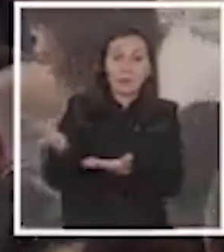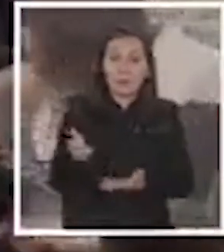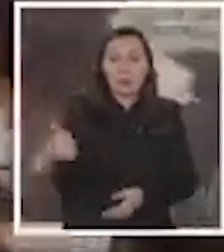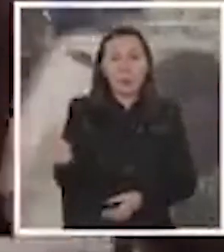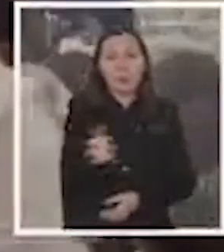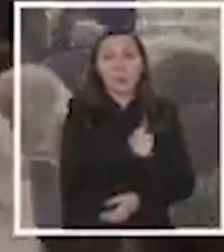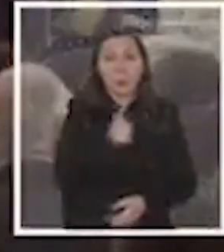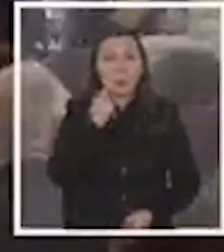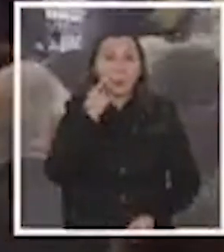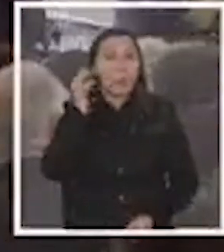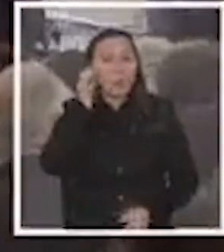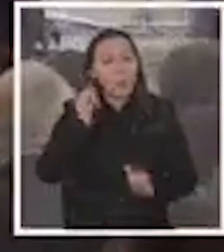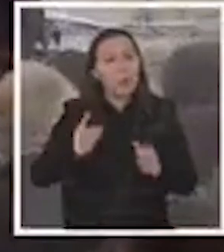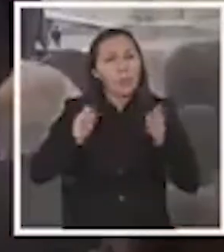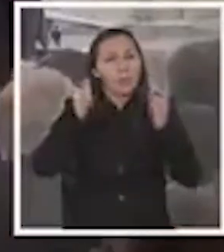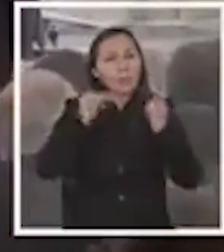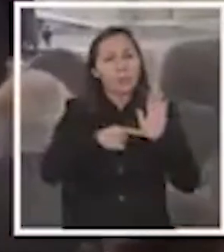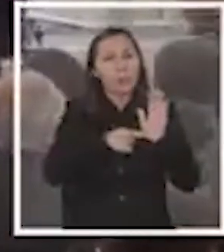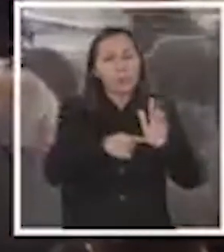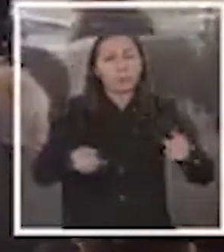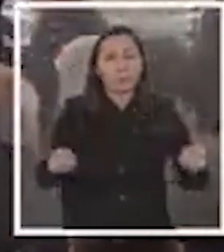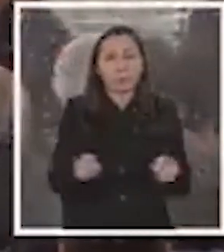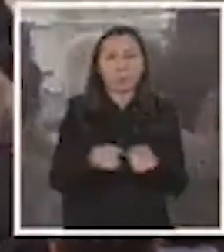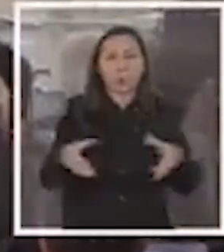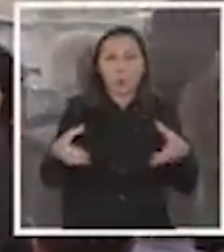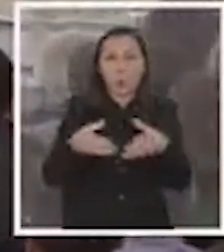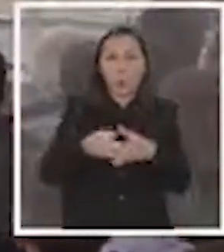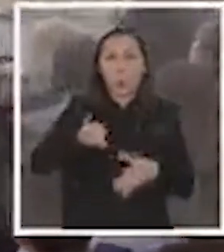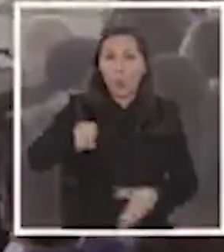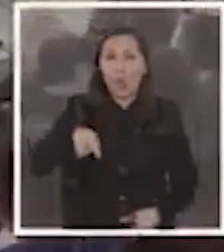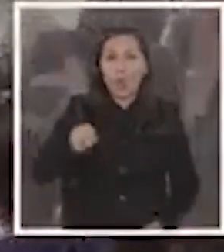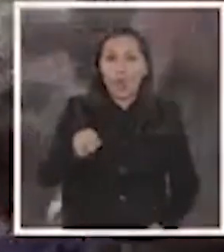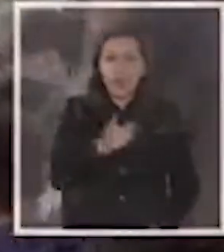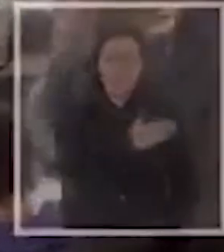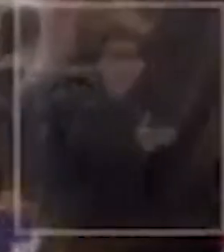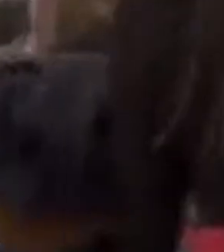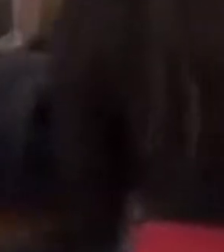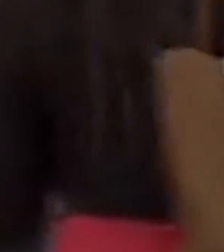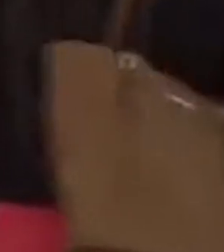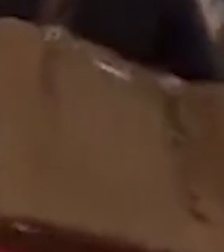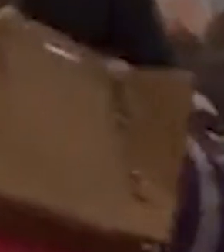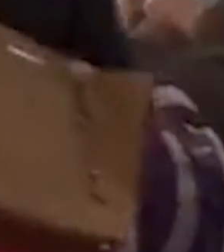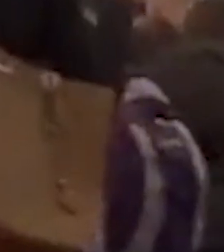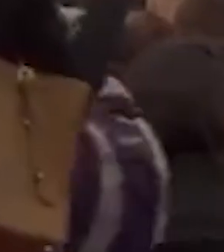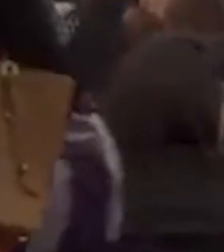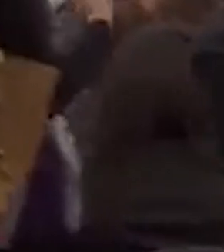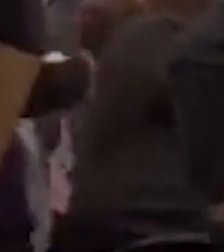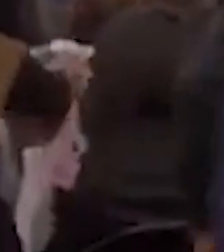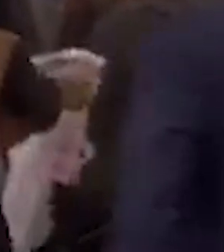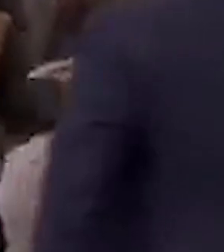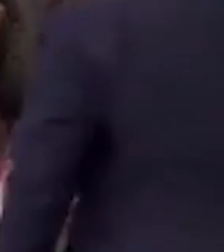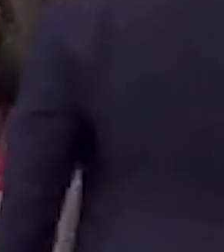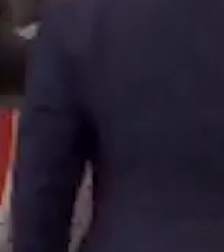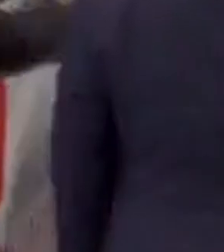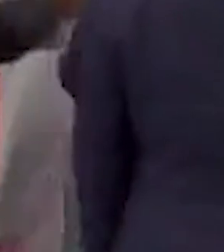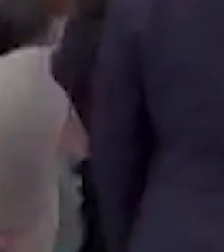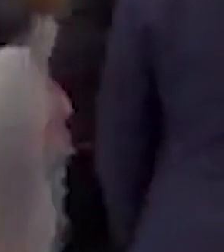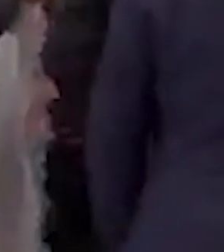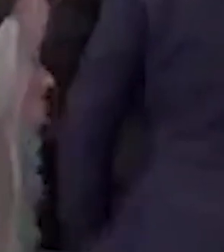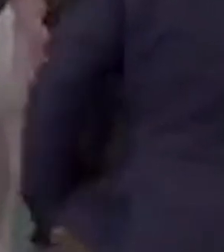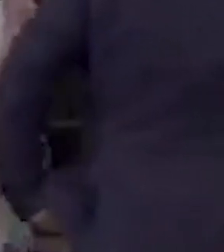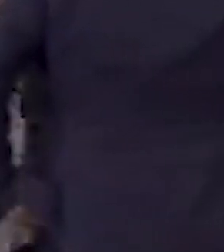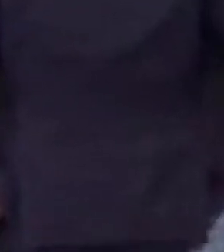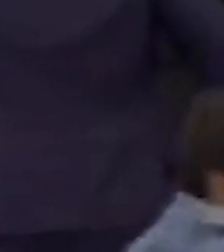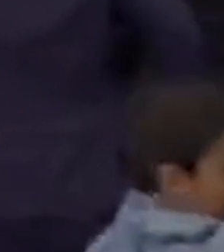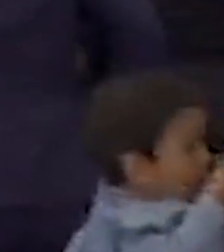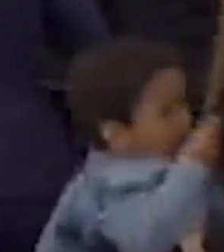a todas y todos a disfrutar de la presentación musical del grupo Juana Fe. Recordamos a los medios de comunicación presentes que tras esta